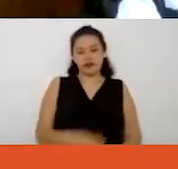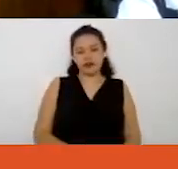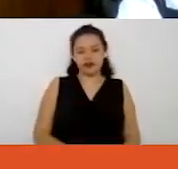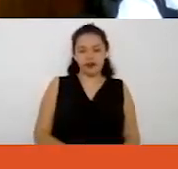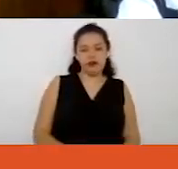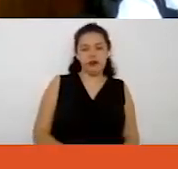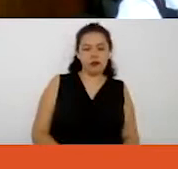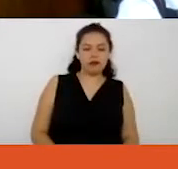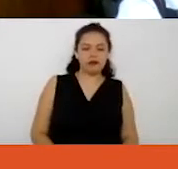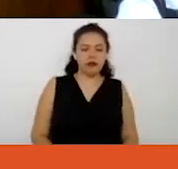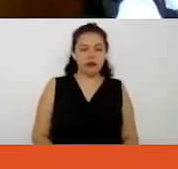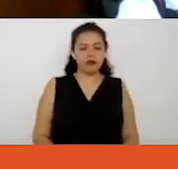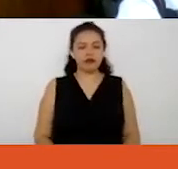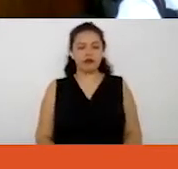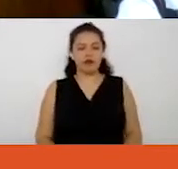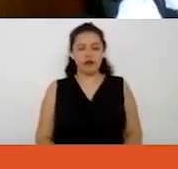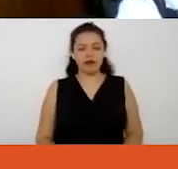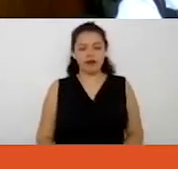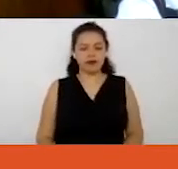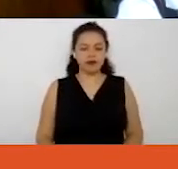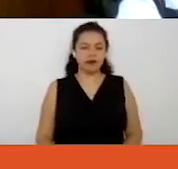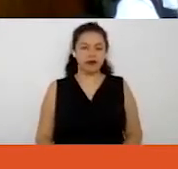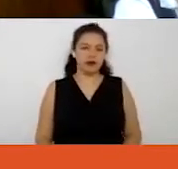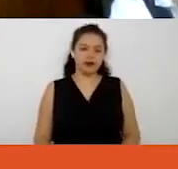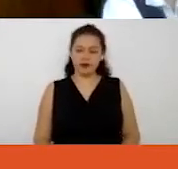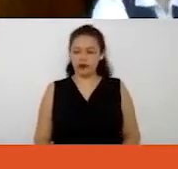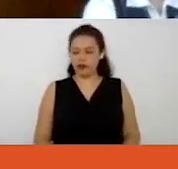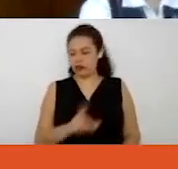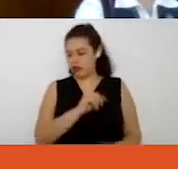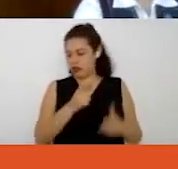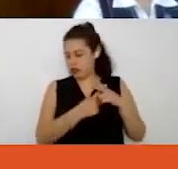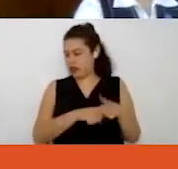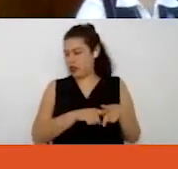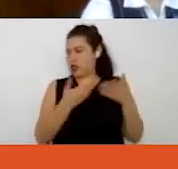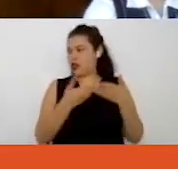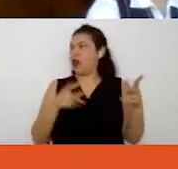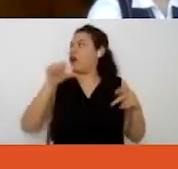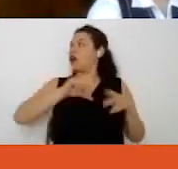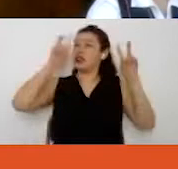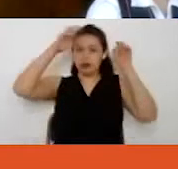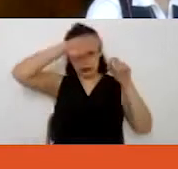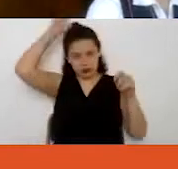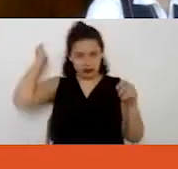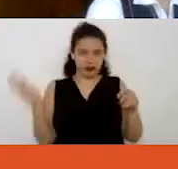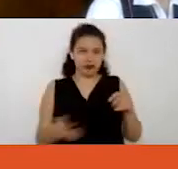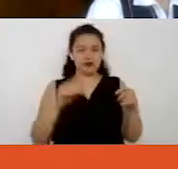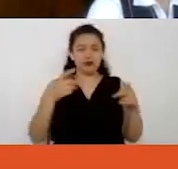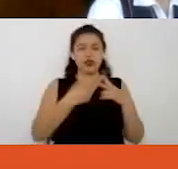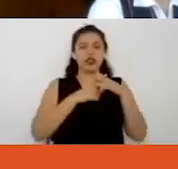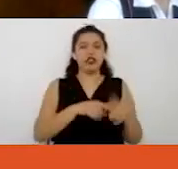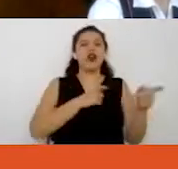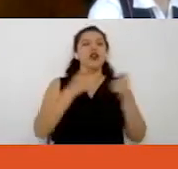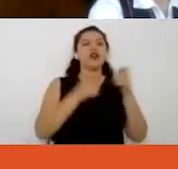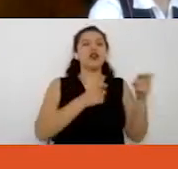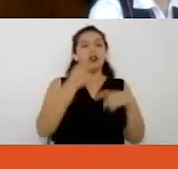Ahora, después de esta pequeña introducción, vamos ahora a entrar de lleno a nuestro tema del día de hoy, que vamos a comenzar con lo que es control de